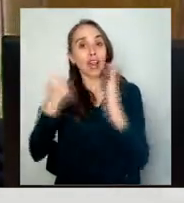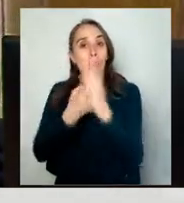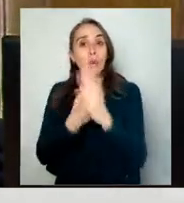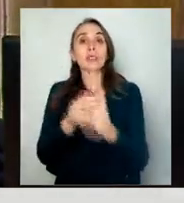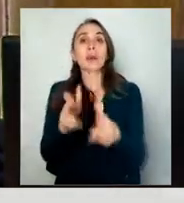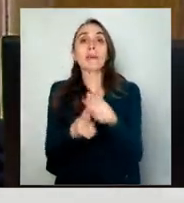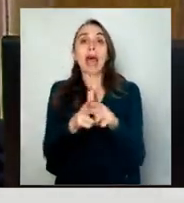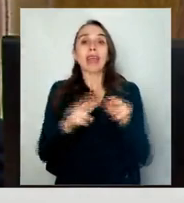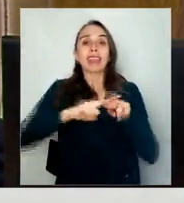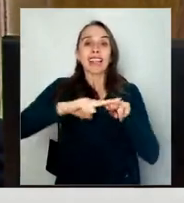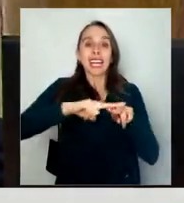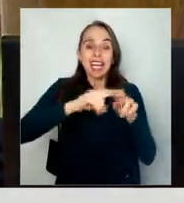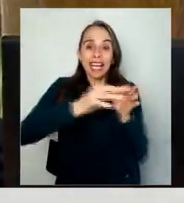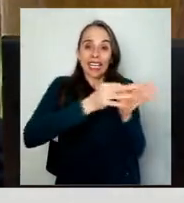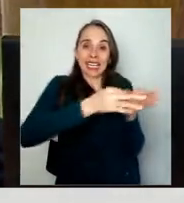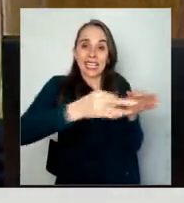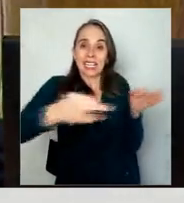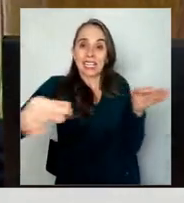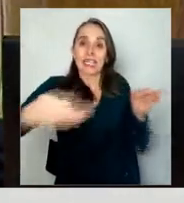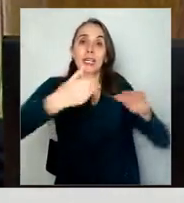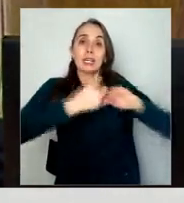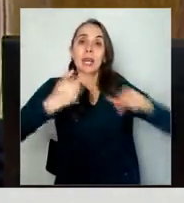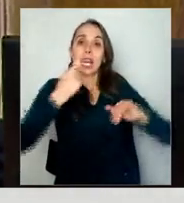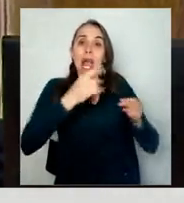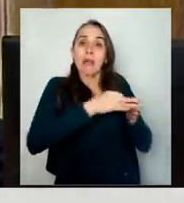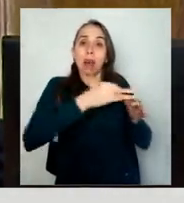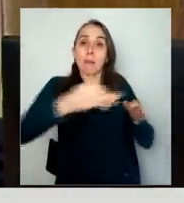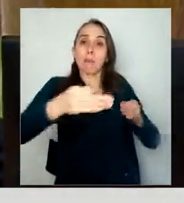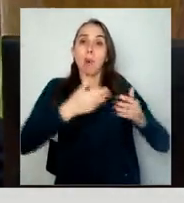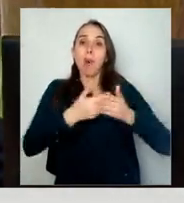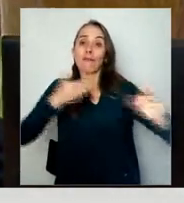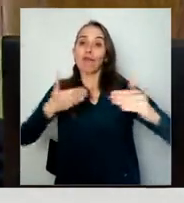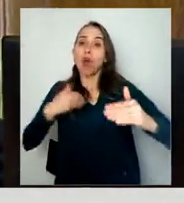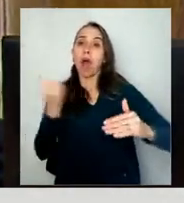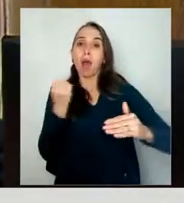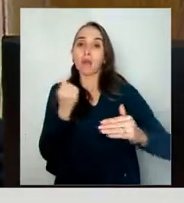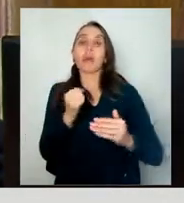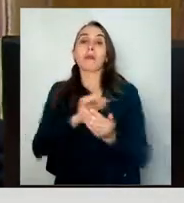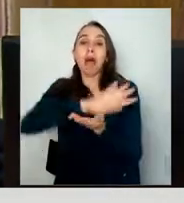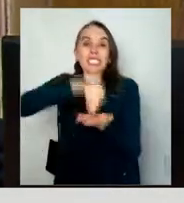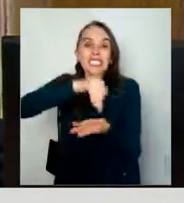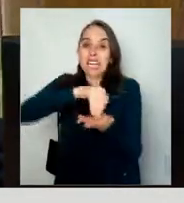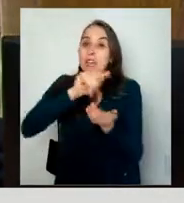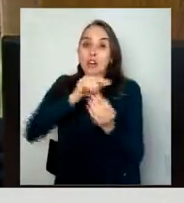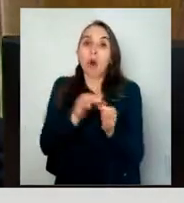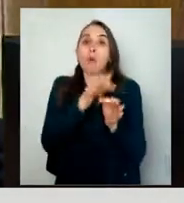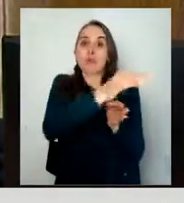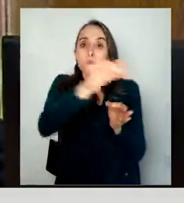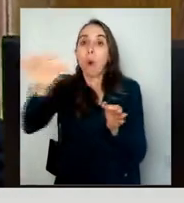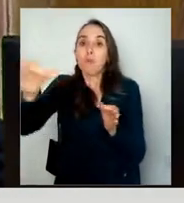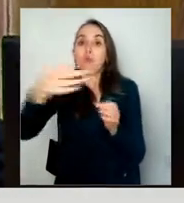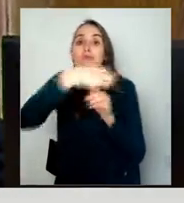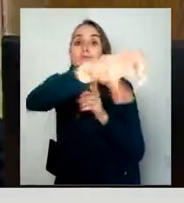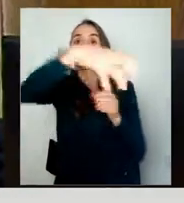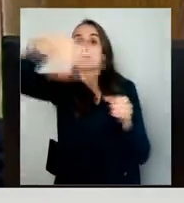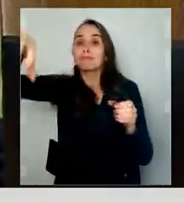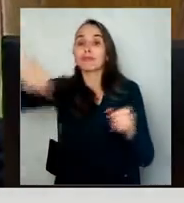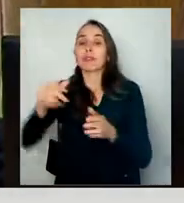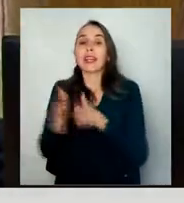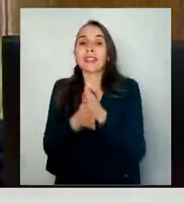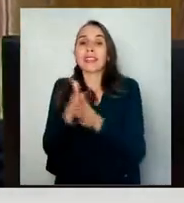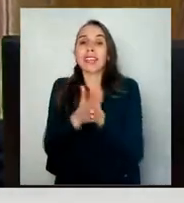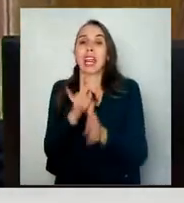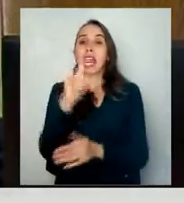únicas de autonomía de descentralización de audacia por parte de una región postregada hoy la locomotora la copiapó